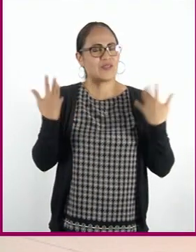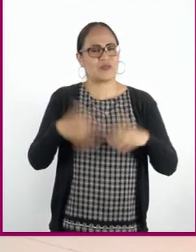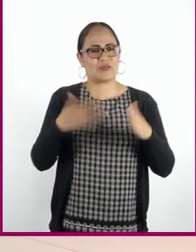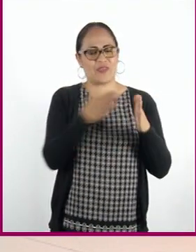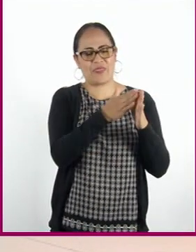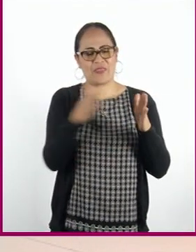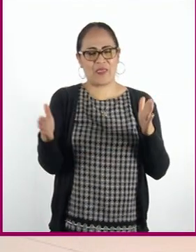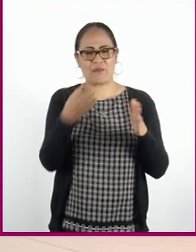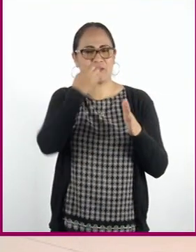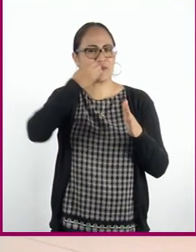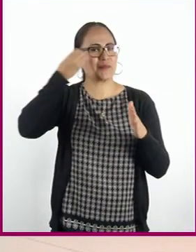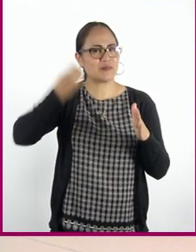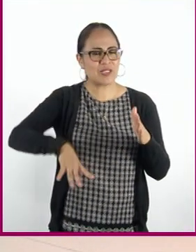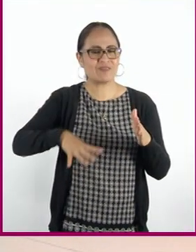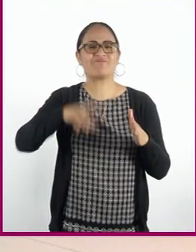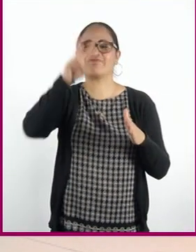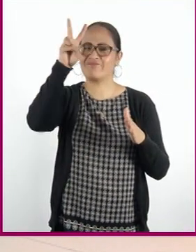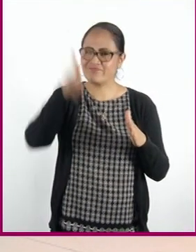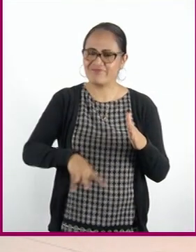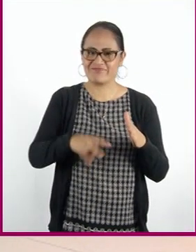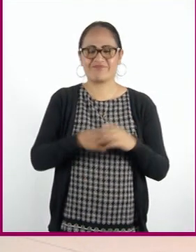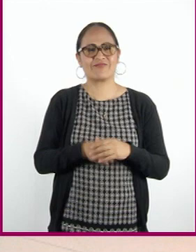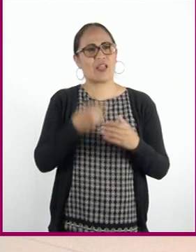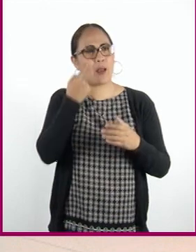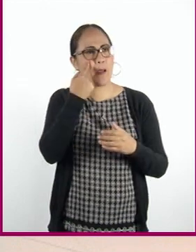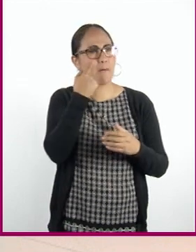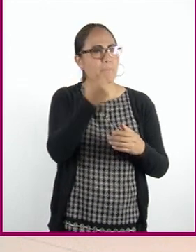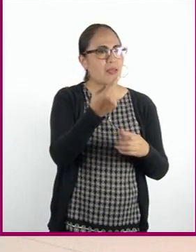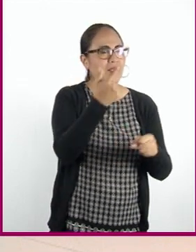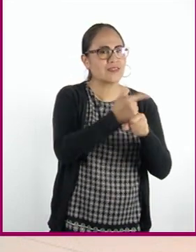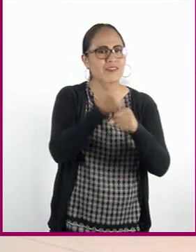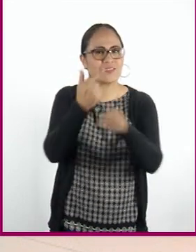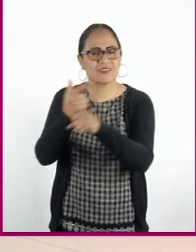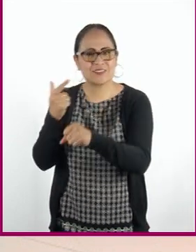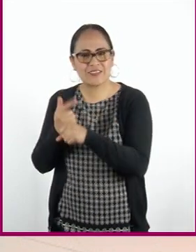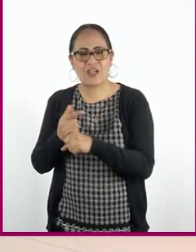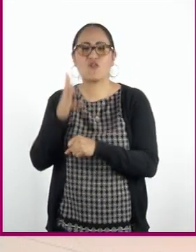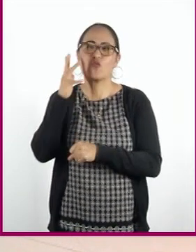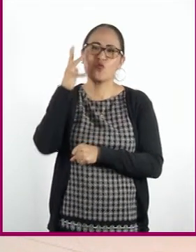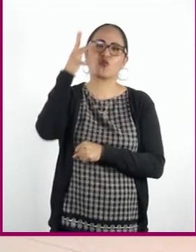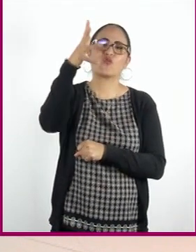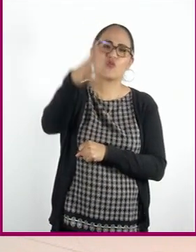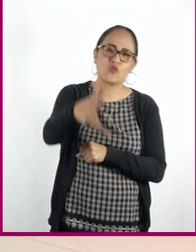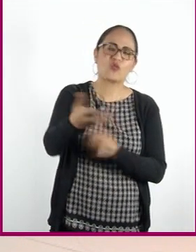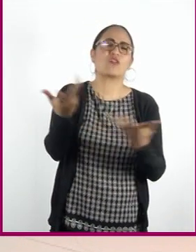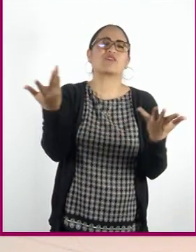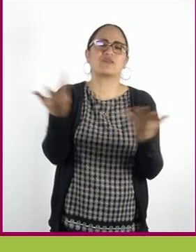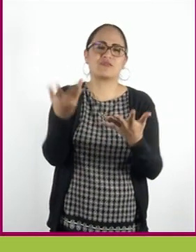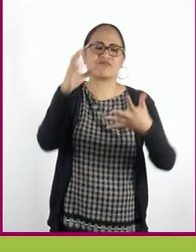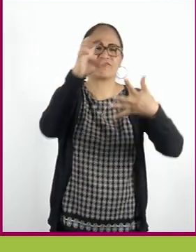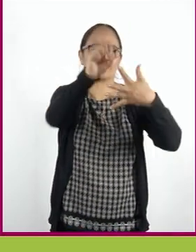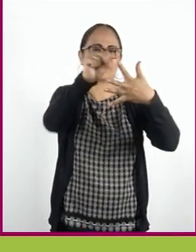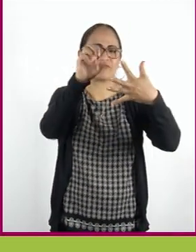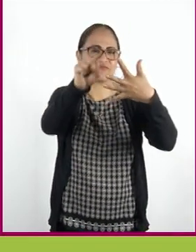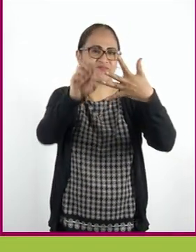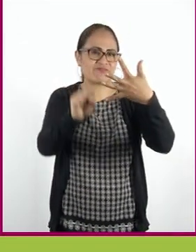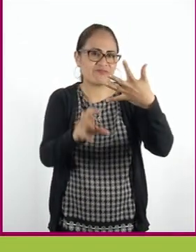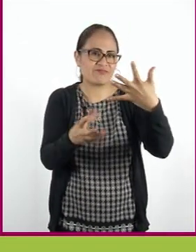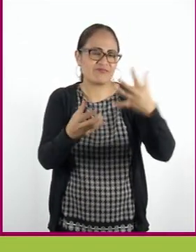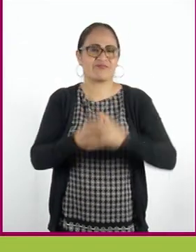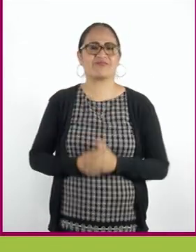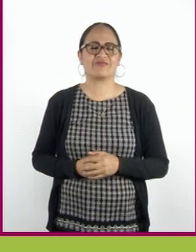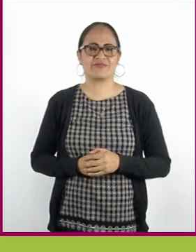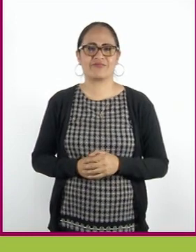en la que pueden comenzar a vislumbrar, entre otras cosas, su proyecto de vida. Es decir, aquel que